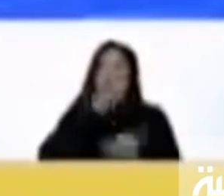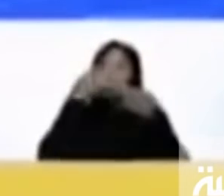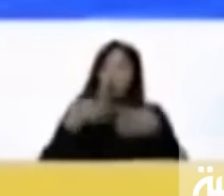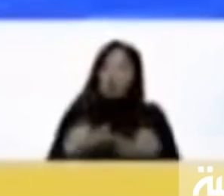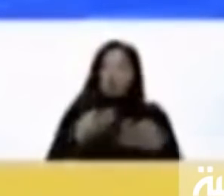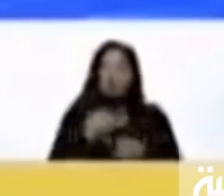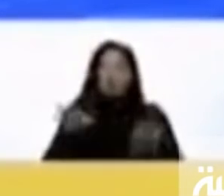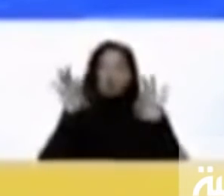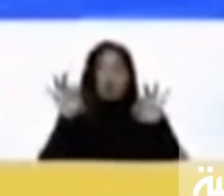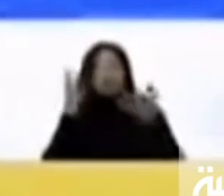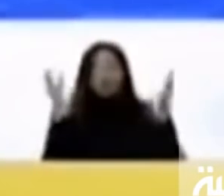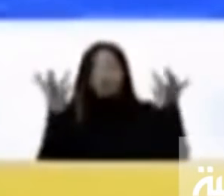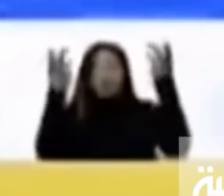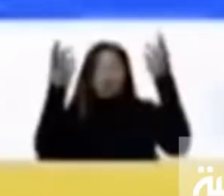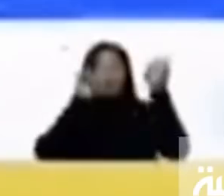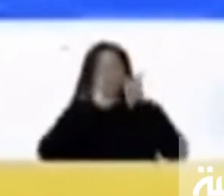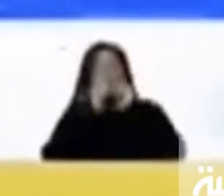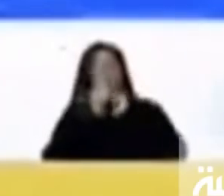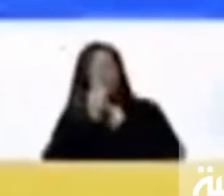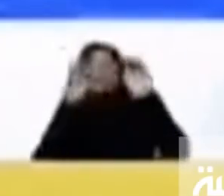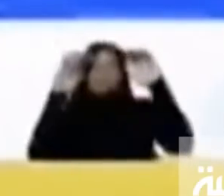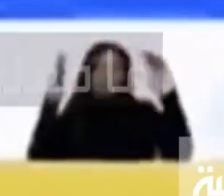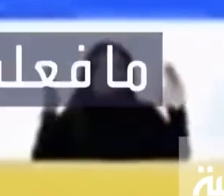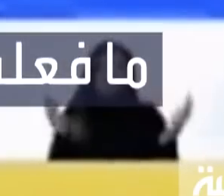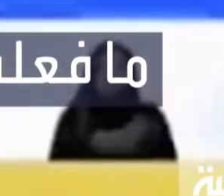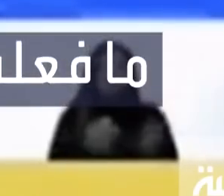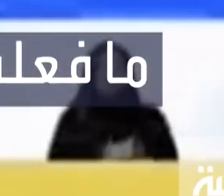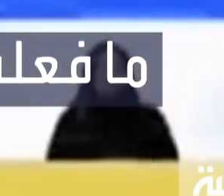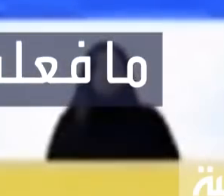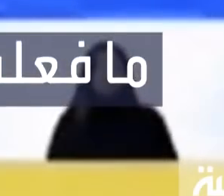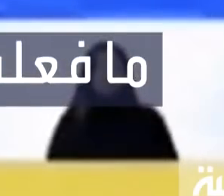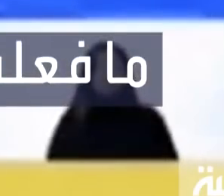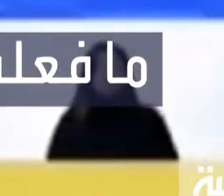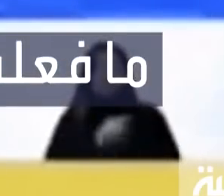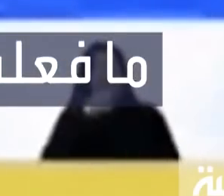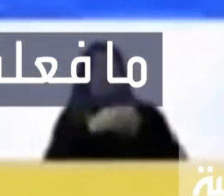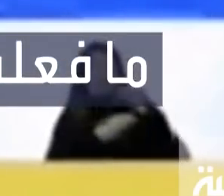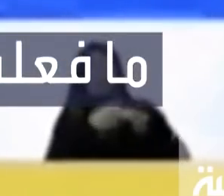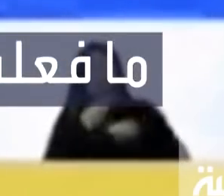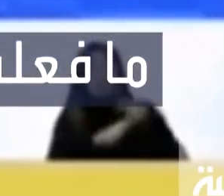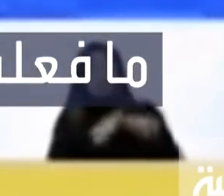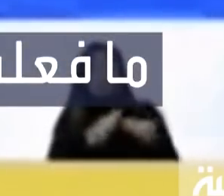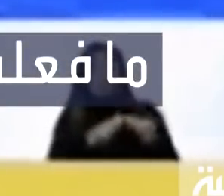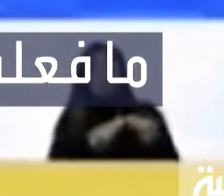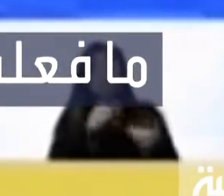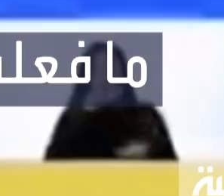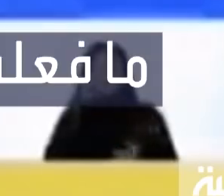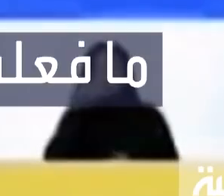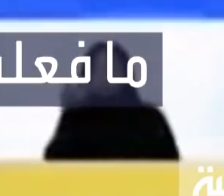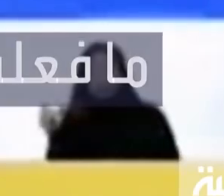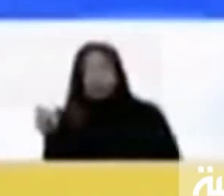una gran gloria deportiva del mundo, Lionel Messi. Y lo que le hicieron esa